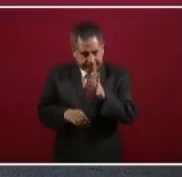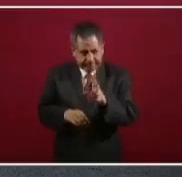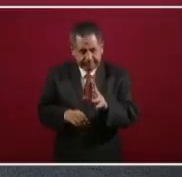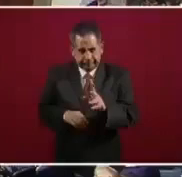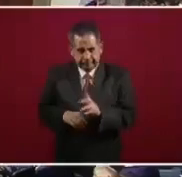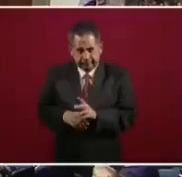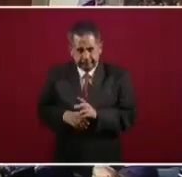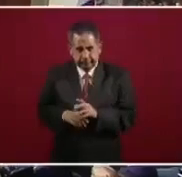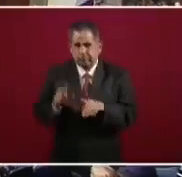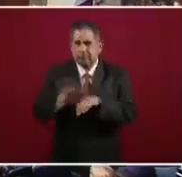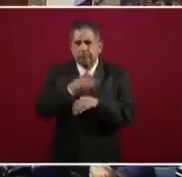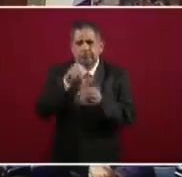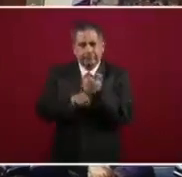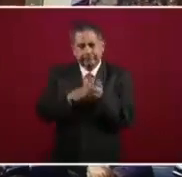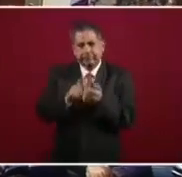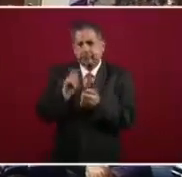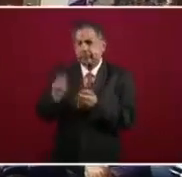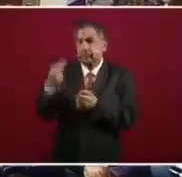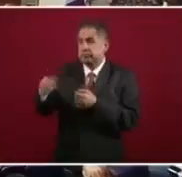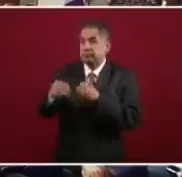por el matiz